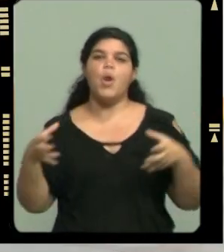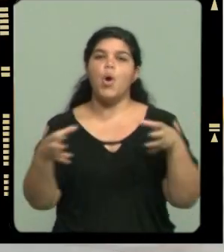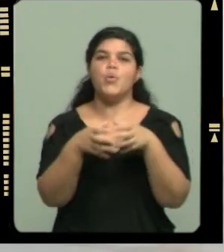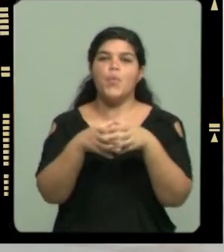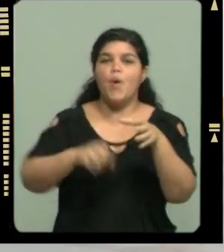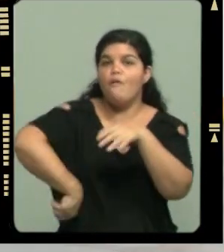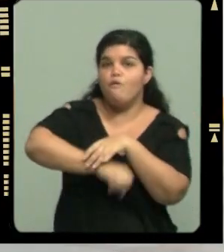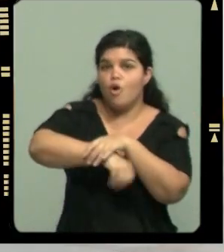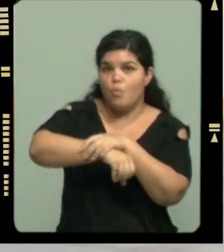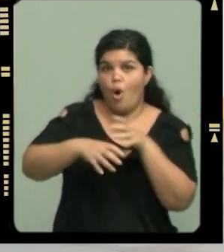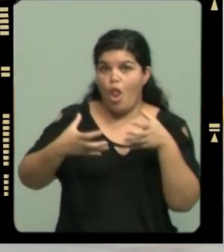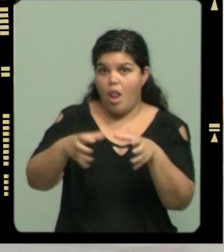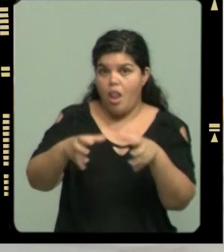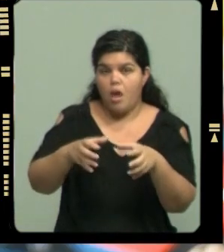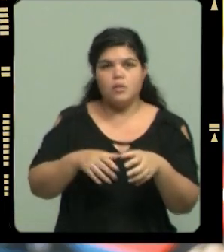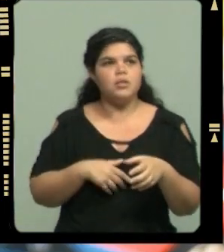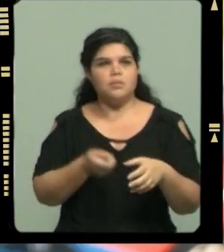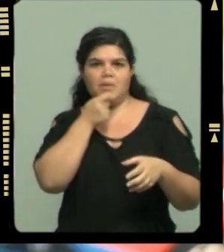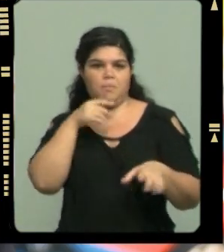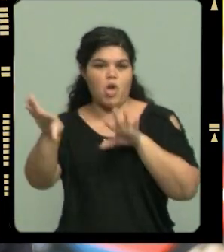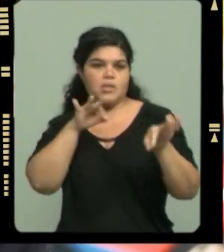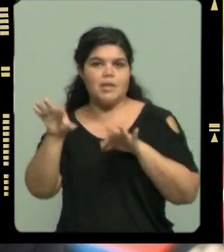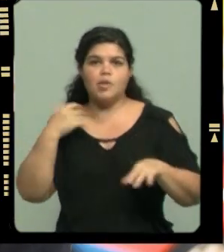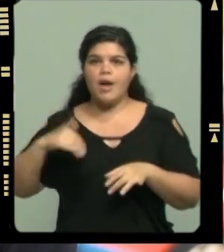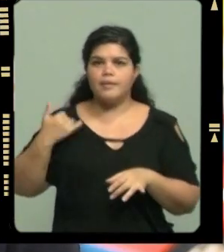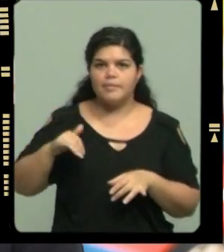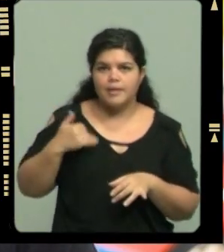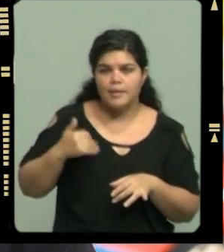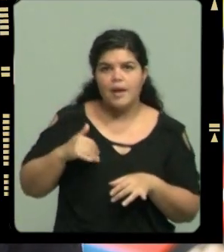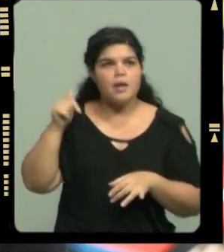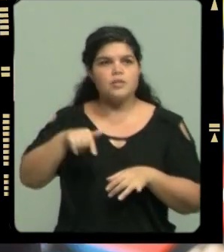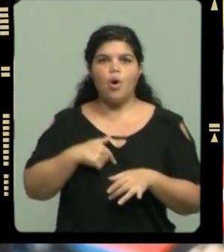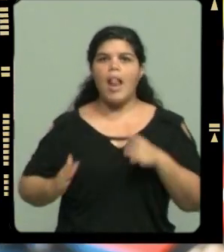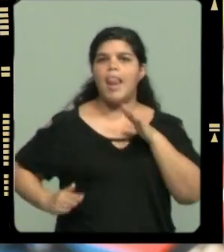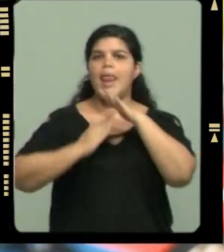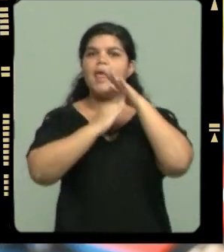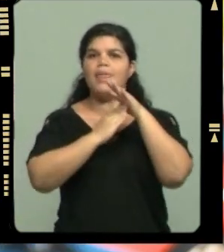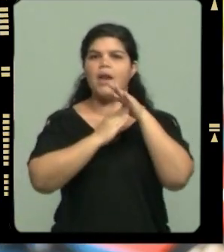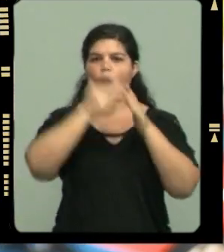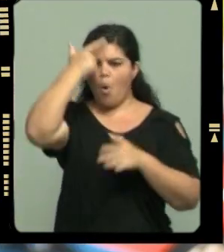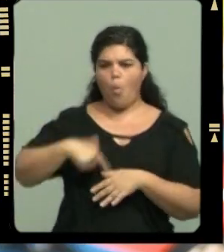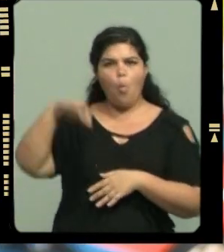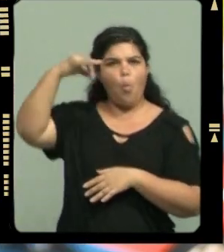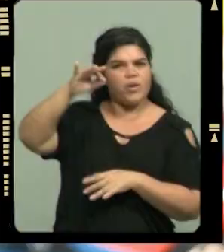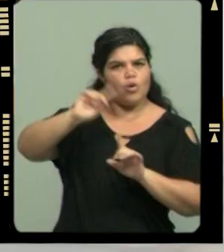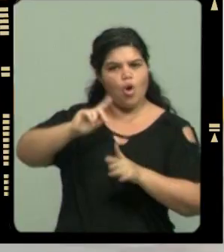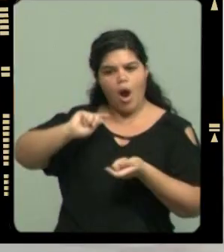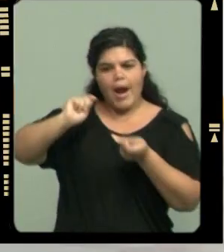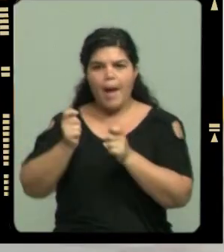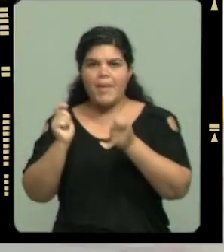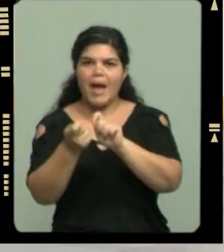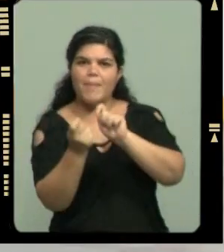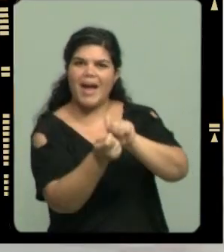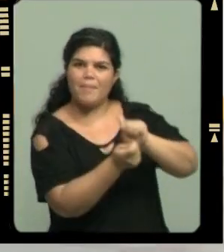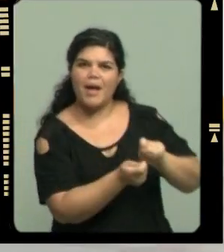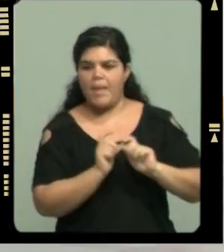nos gusta a los argentinos, sí. Si vos tenés que identificar un líder de nuestra selección argentina, vas a ver que no, que ha ido cambiando el liderazgo. Exacto, que el rol